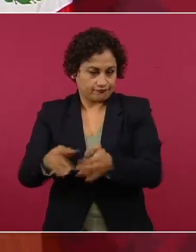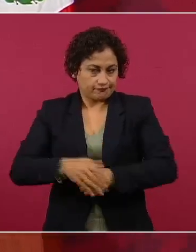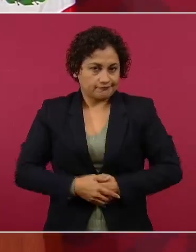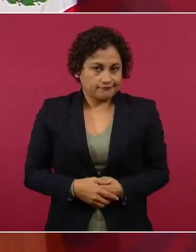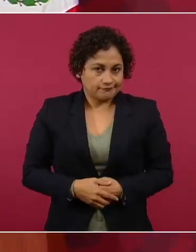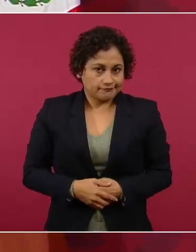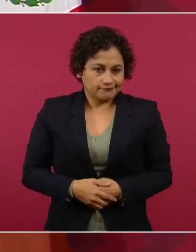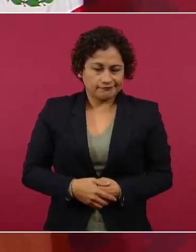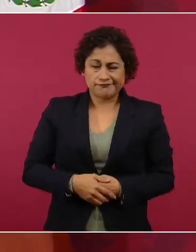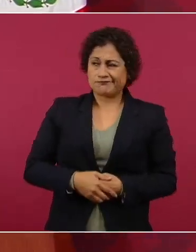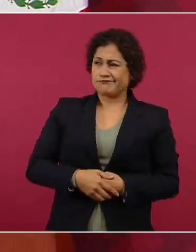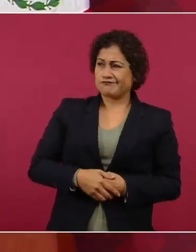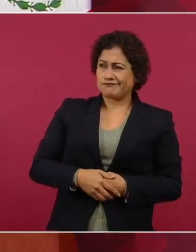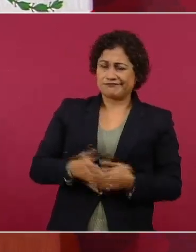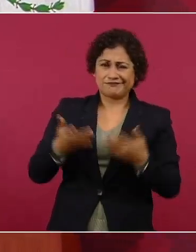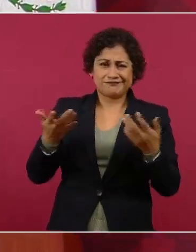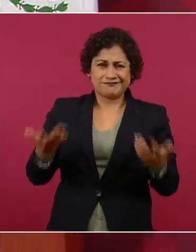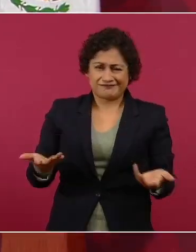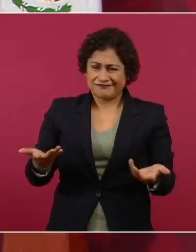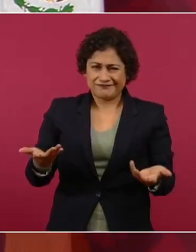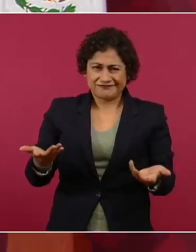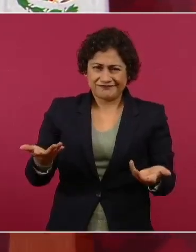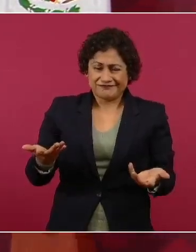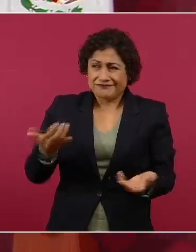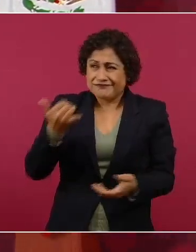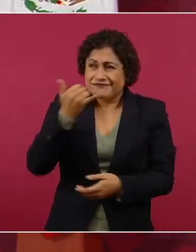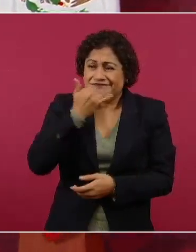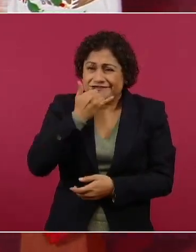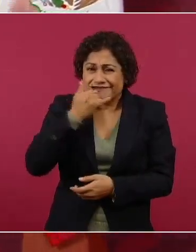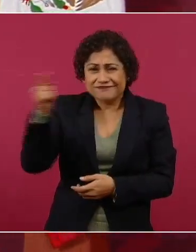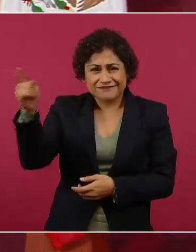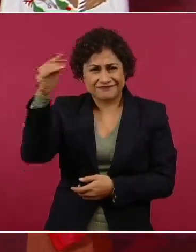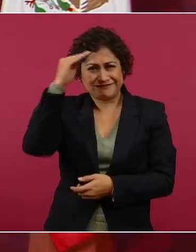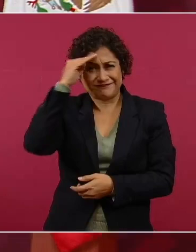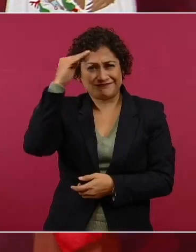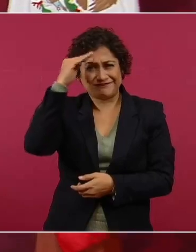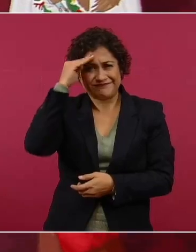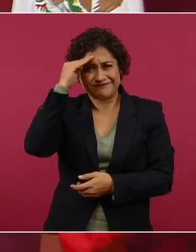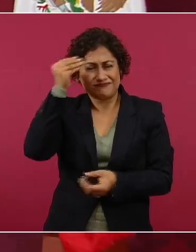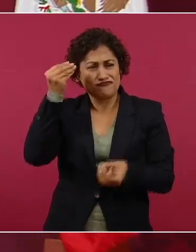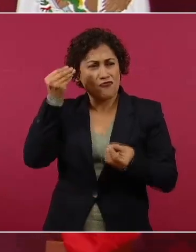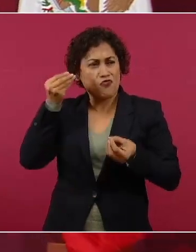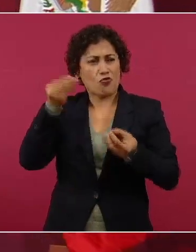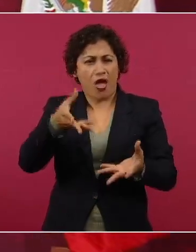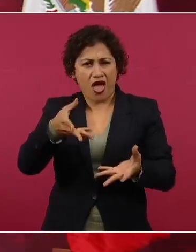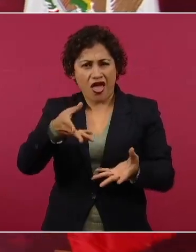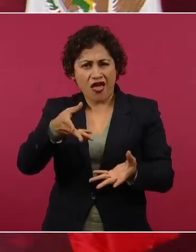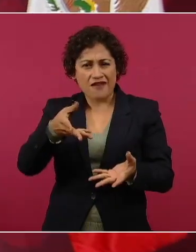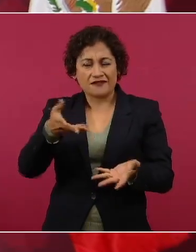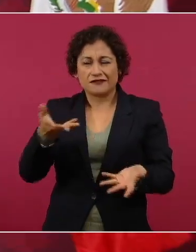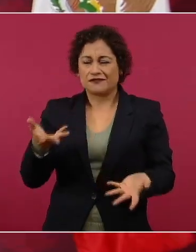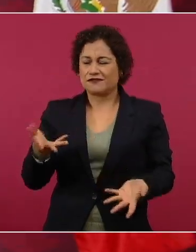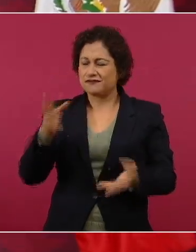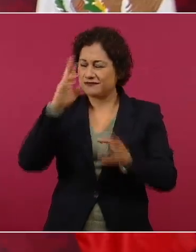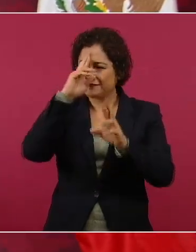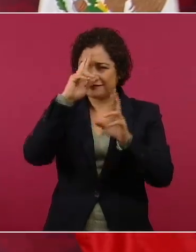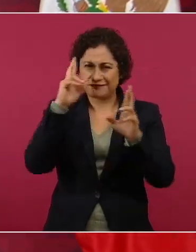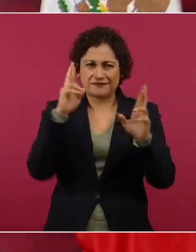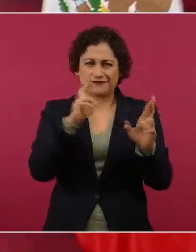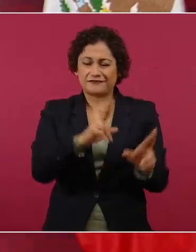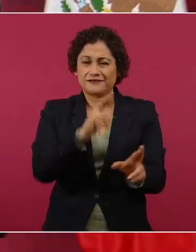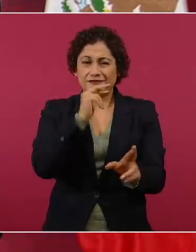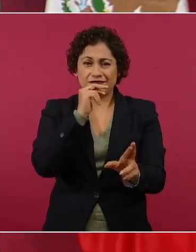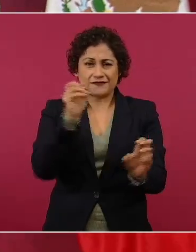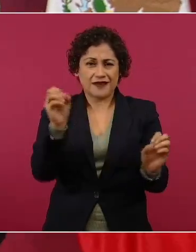No se miden, o sea, no le tienen ni tantito respeto